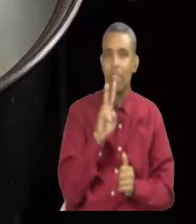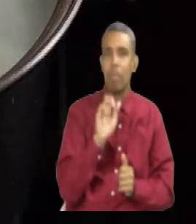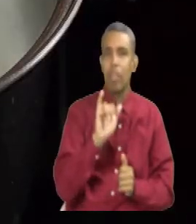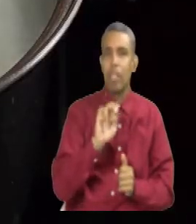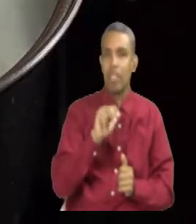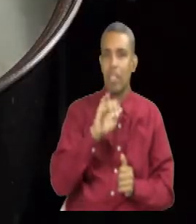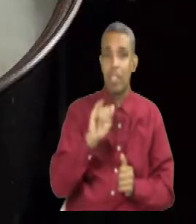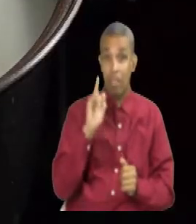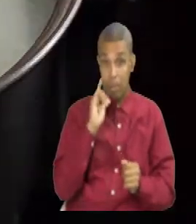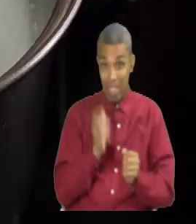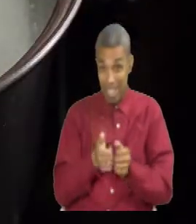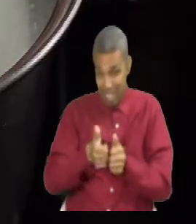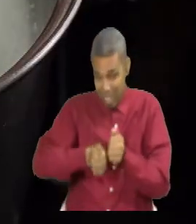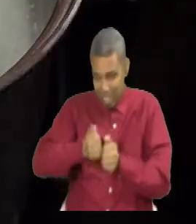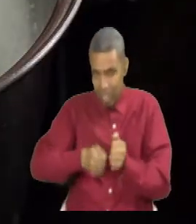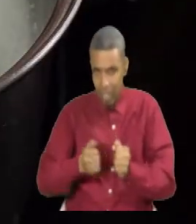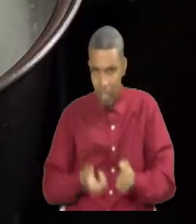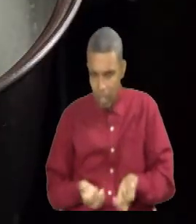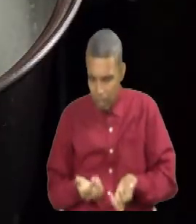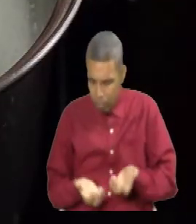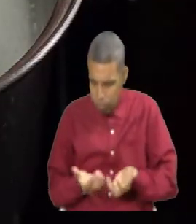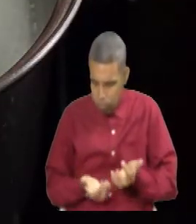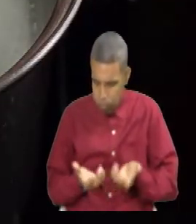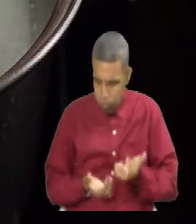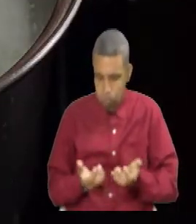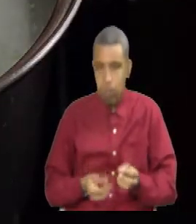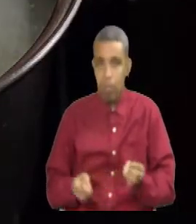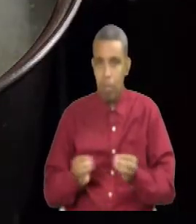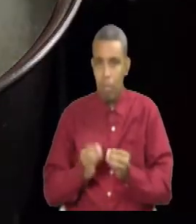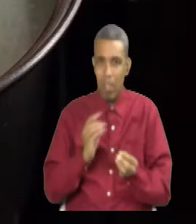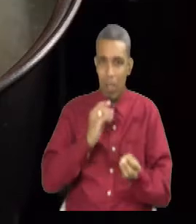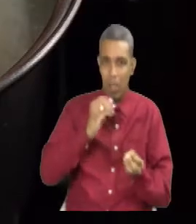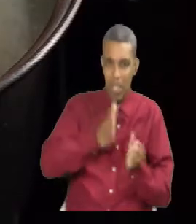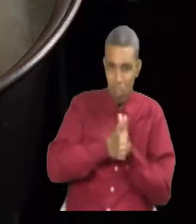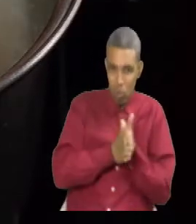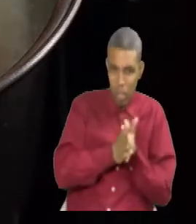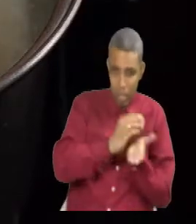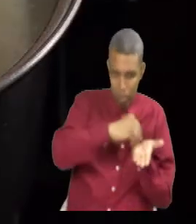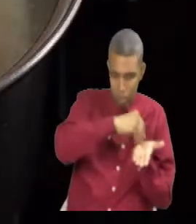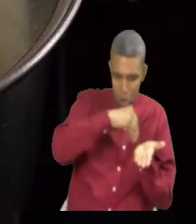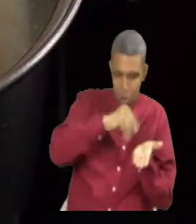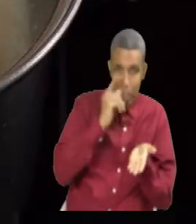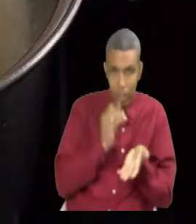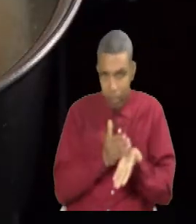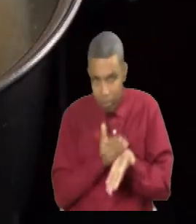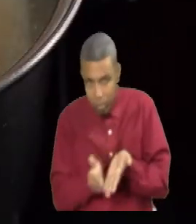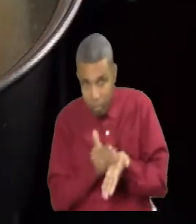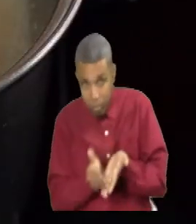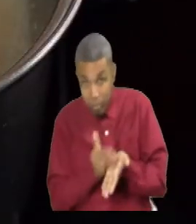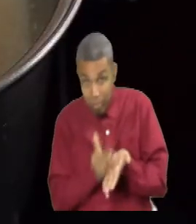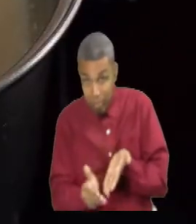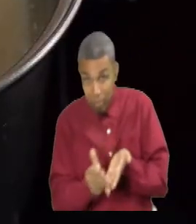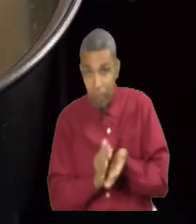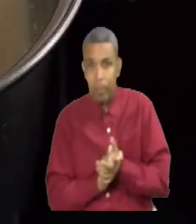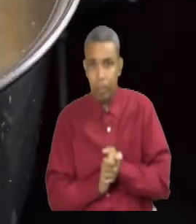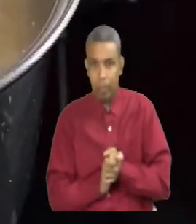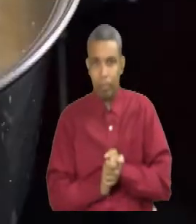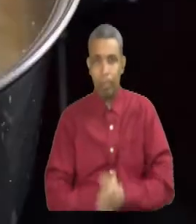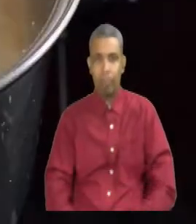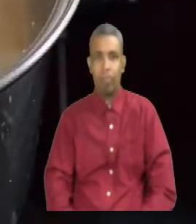y luego vamos a adicionar la cocoa en polvo. Recuerda que todas las medidas están en la